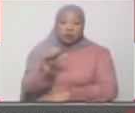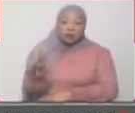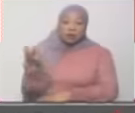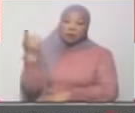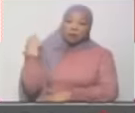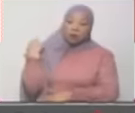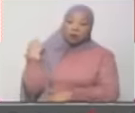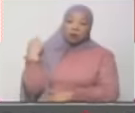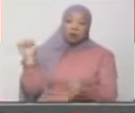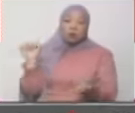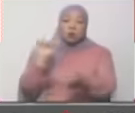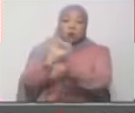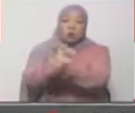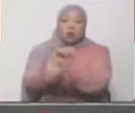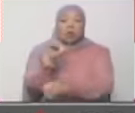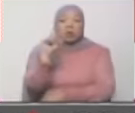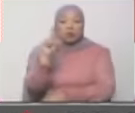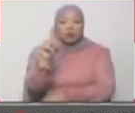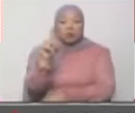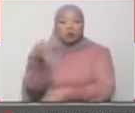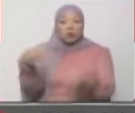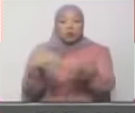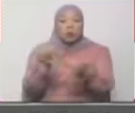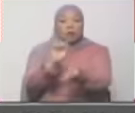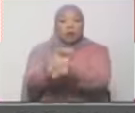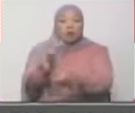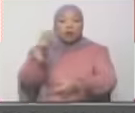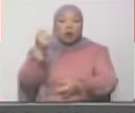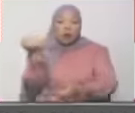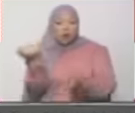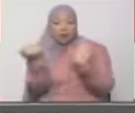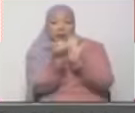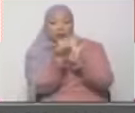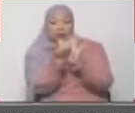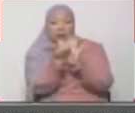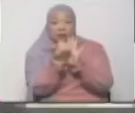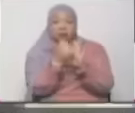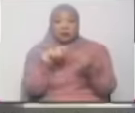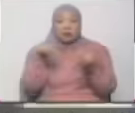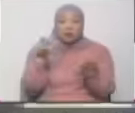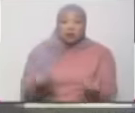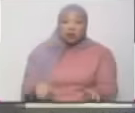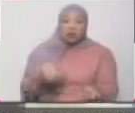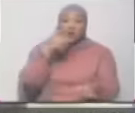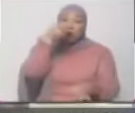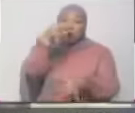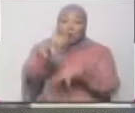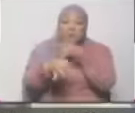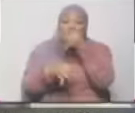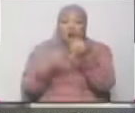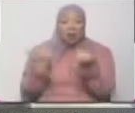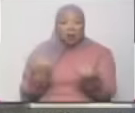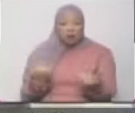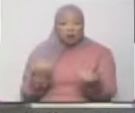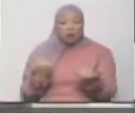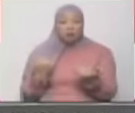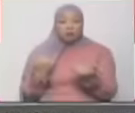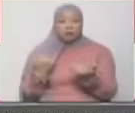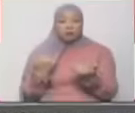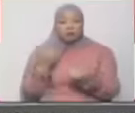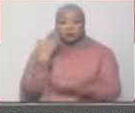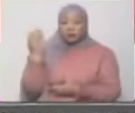con la captura de una segunda tanda de mercenarios. Ahora salen a explicar, Diosdado. Por aquí está